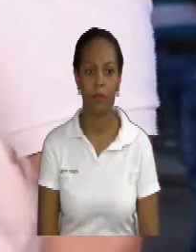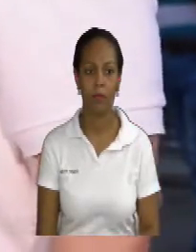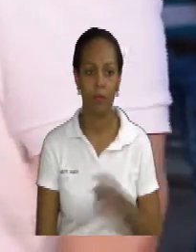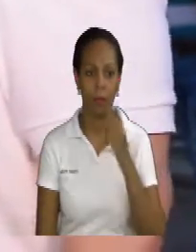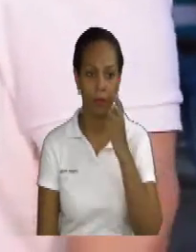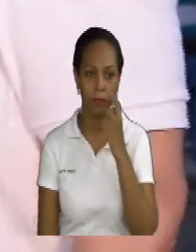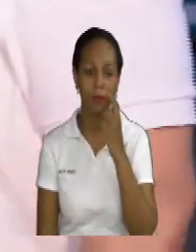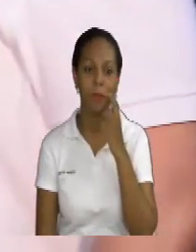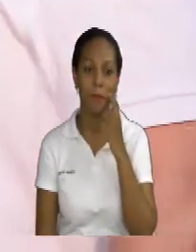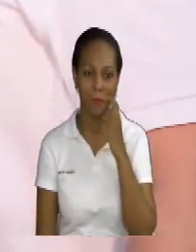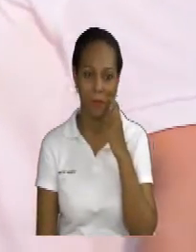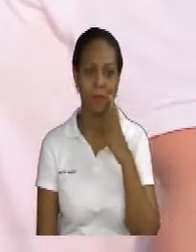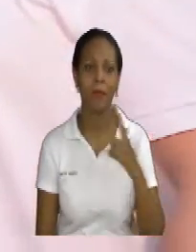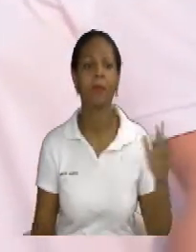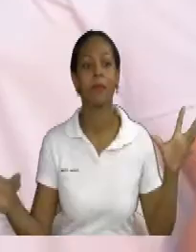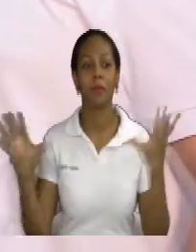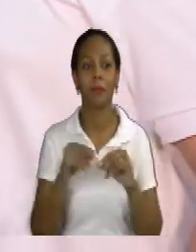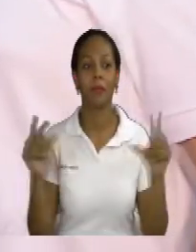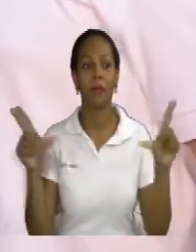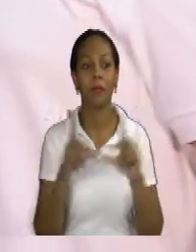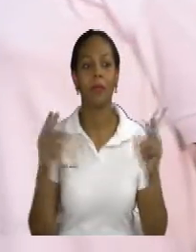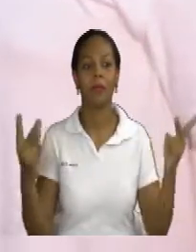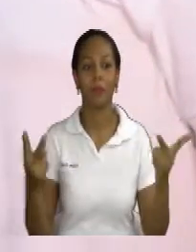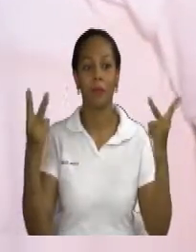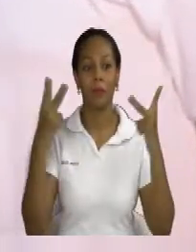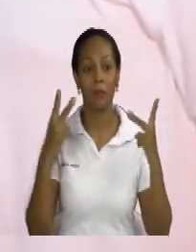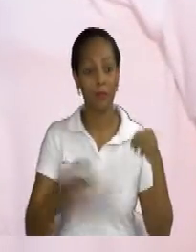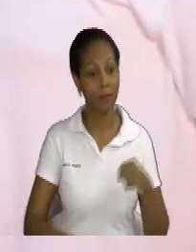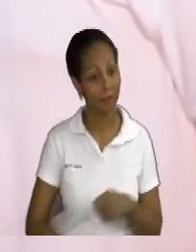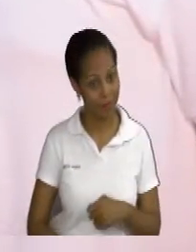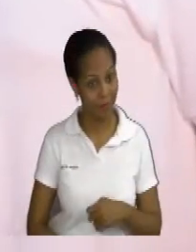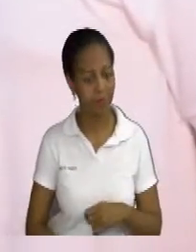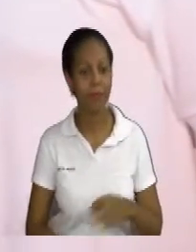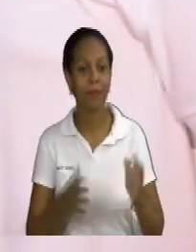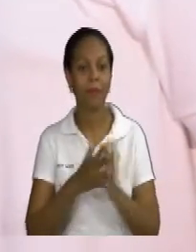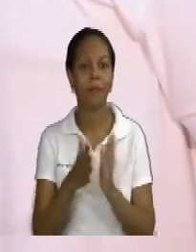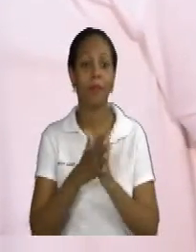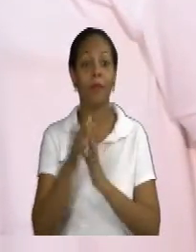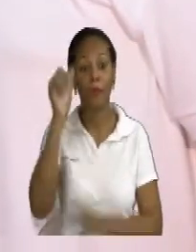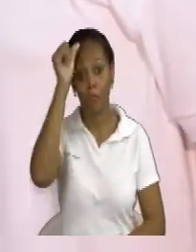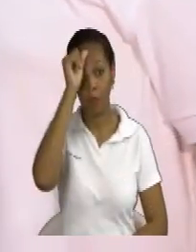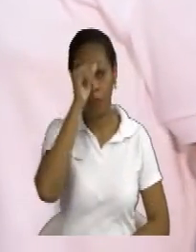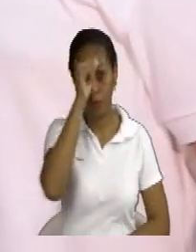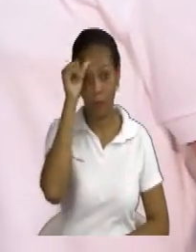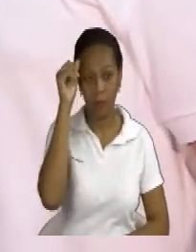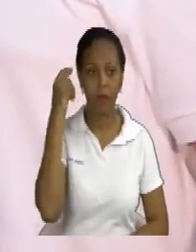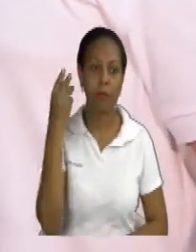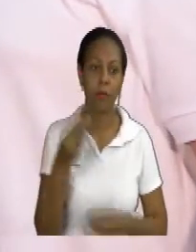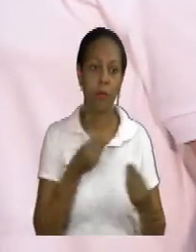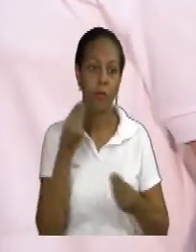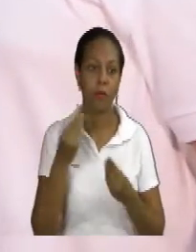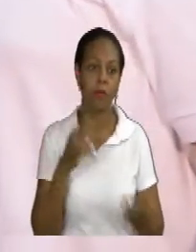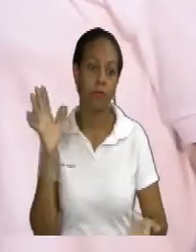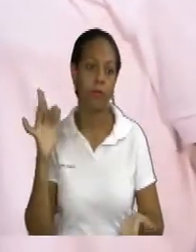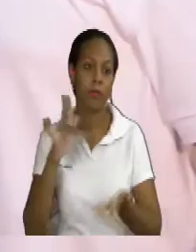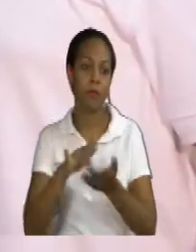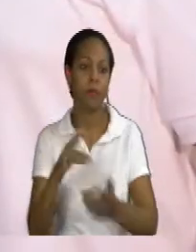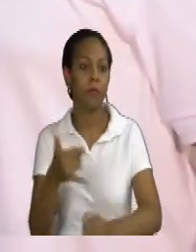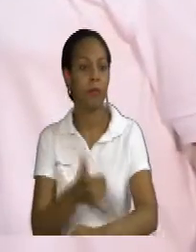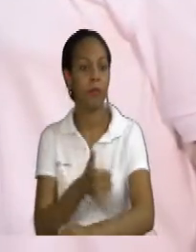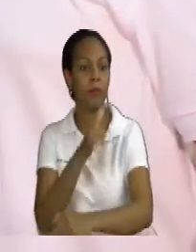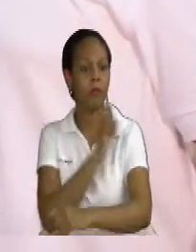Bueno, y quiero contarle a todos nuestros televidentes que el día domingo nosotros nos trasladamos hasta nuestro hermano municipio de